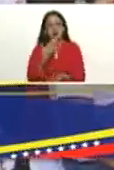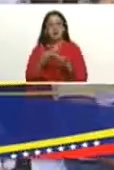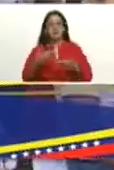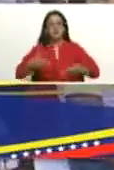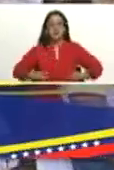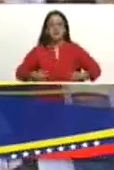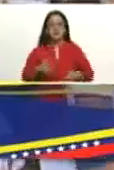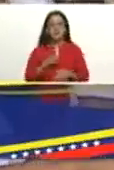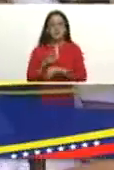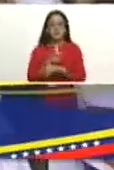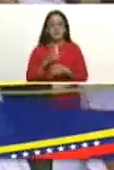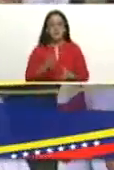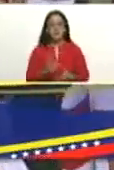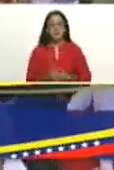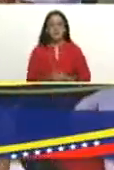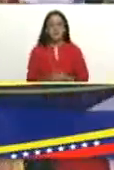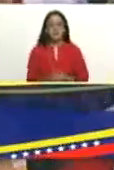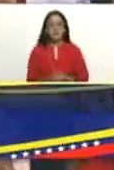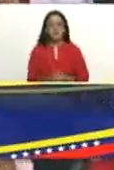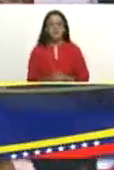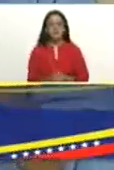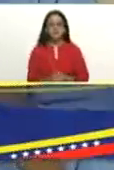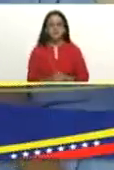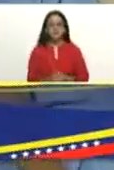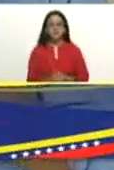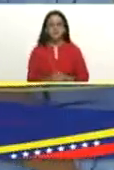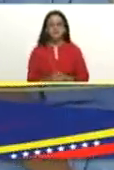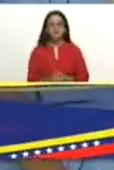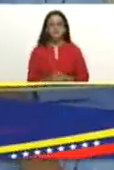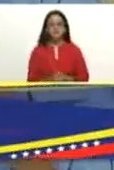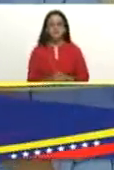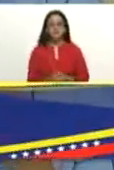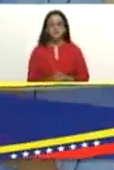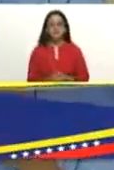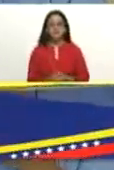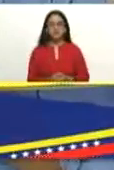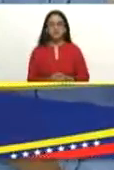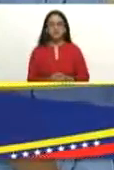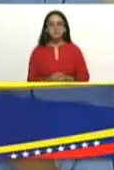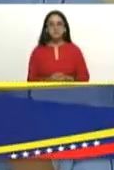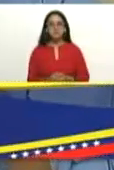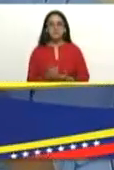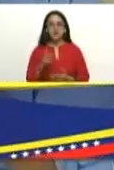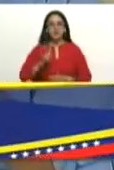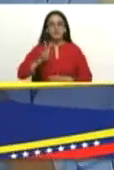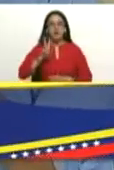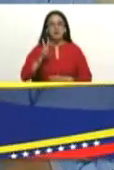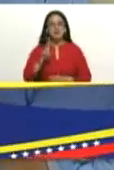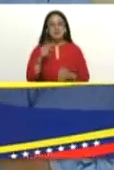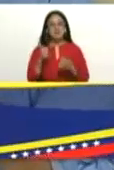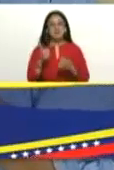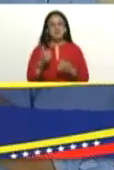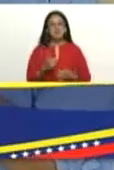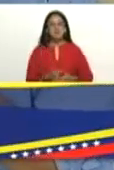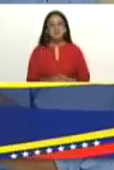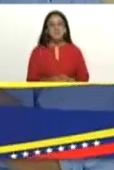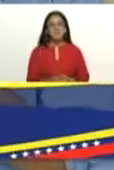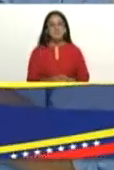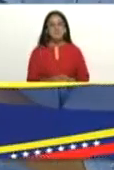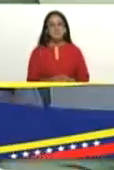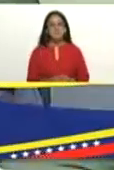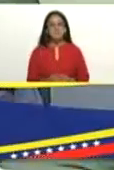familia, es el futuro, bonita, es la esperanza. Aquí a 37 grados en Santa Teresa. Con el calor sabroso de los Valles del Tuy.